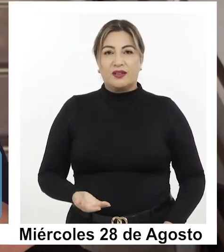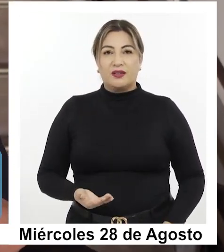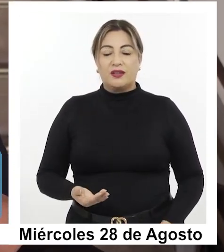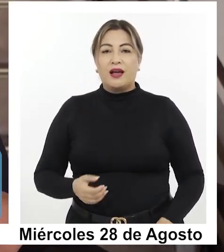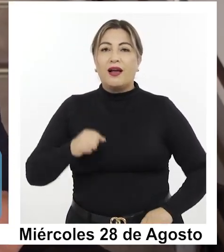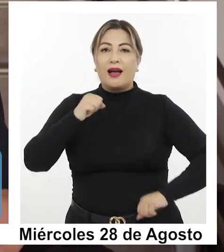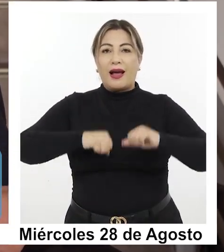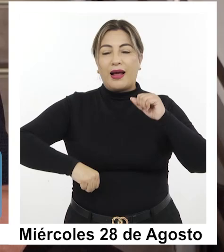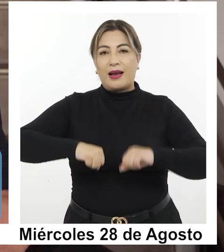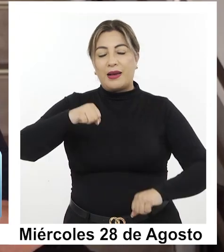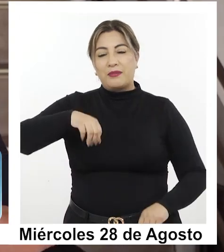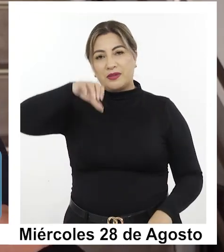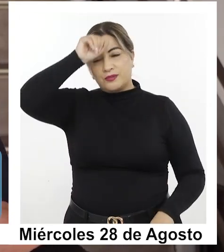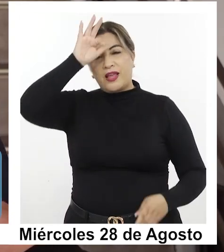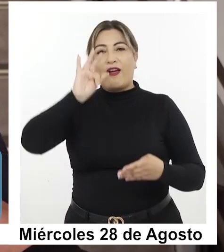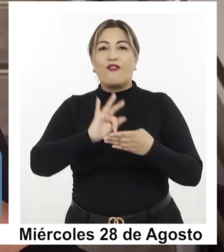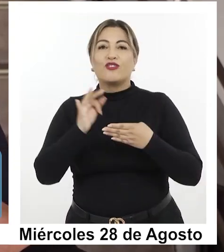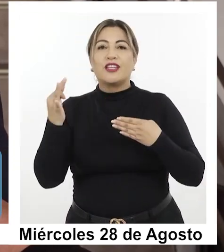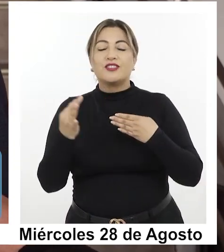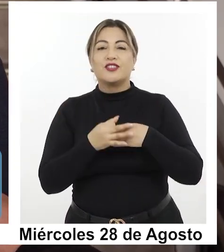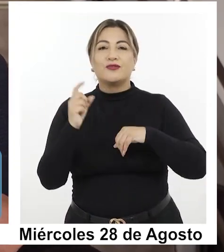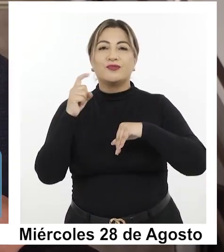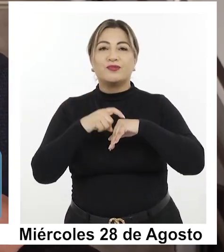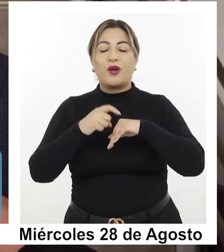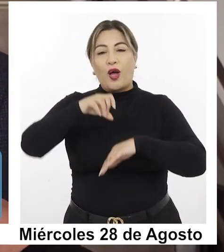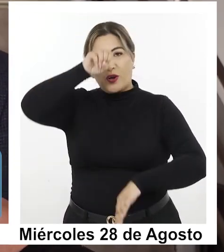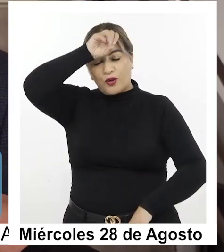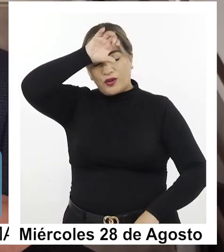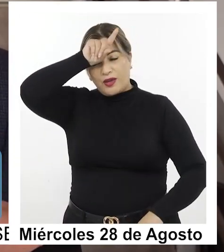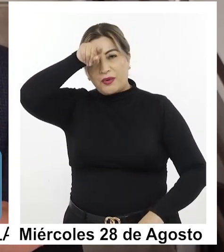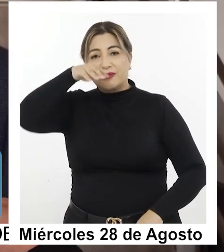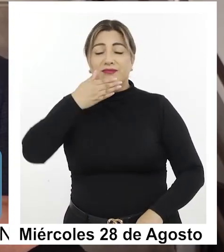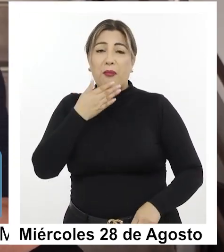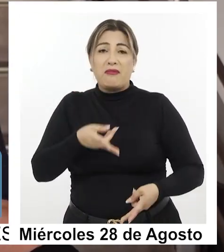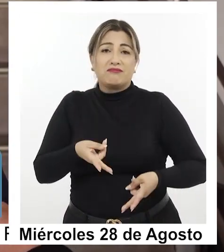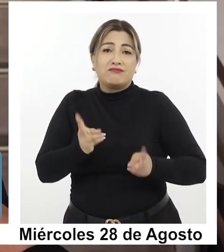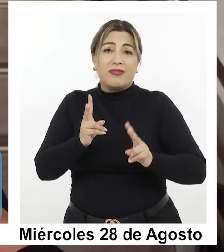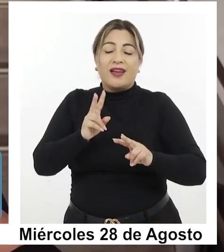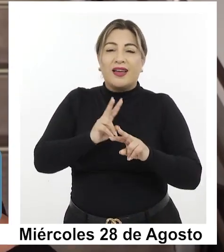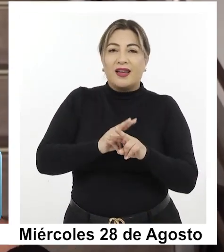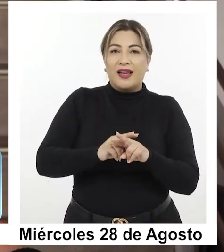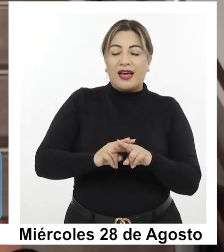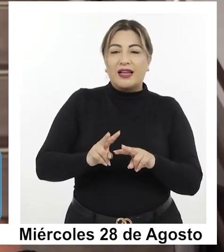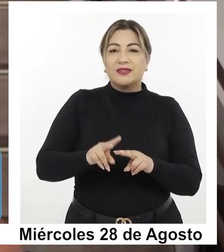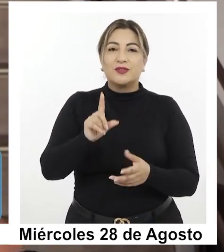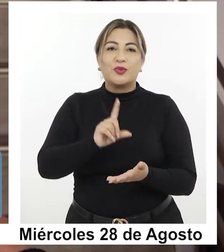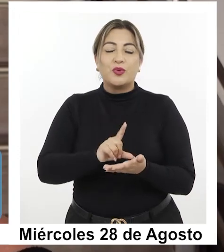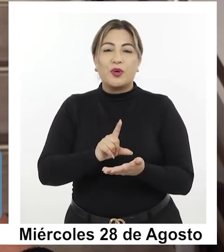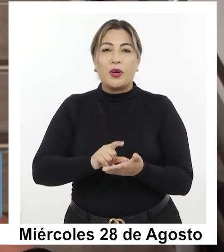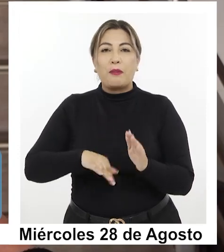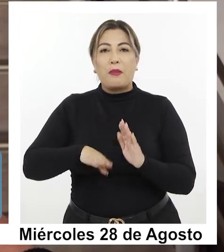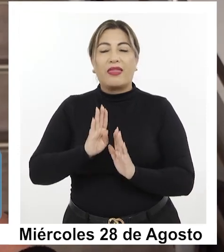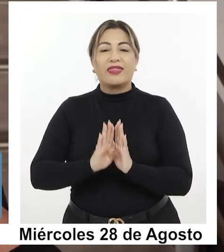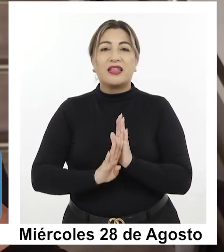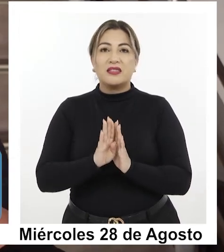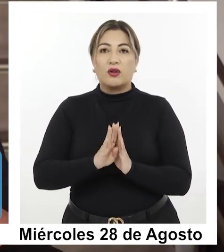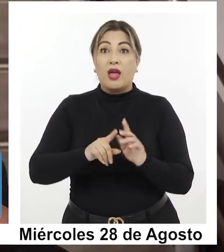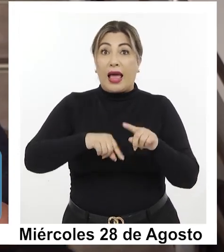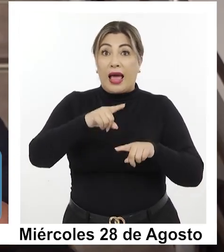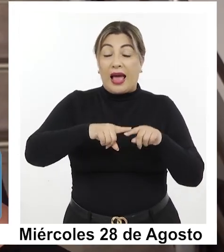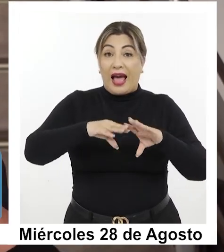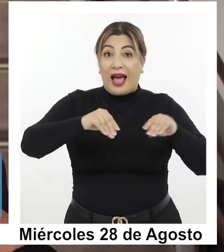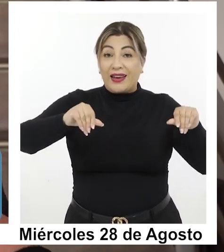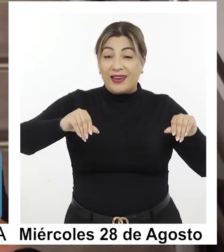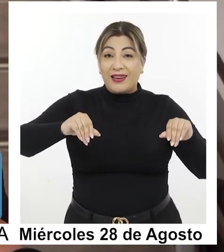la empresa privada, a la Fundación Coyahuasi, que eso obviamente permite generar espacios de mayor desarrollo en el Arena Cavancha,